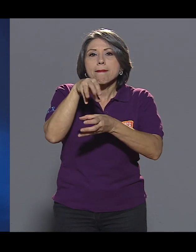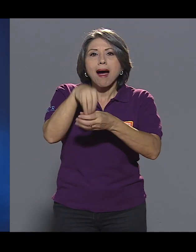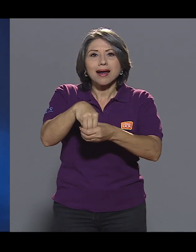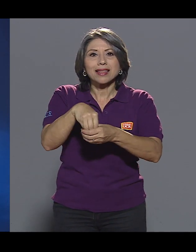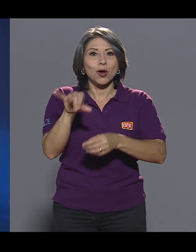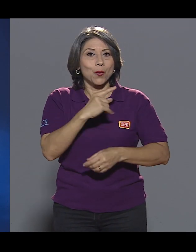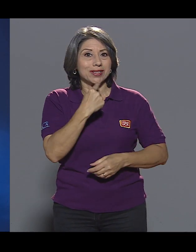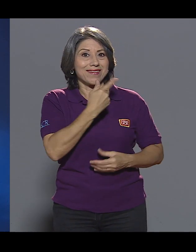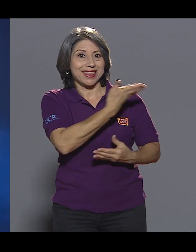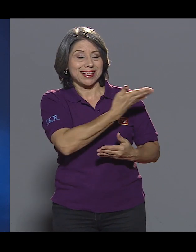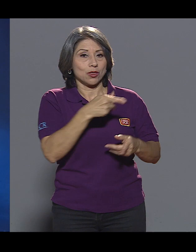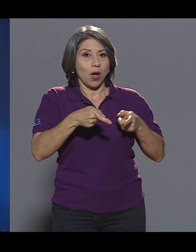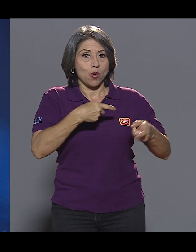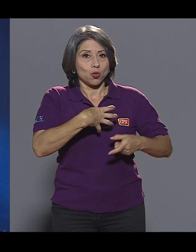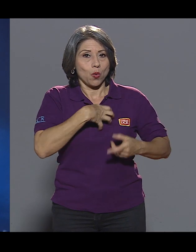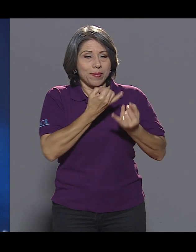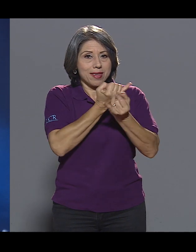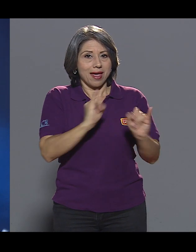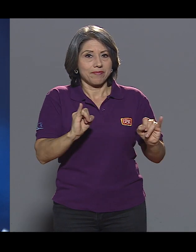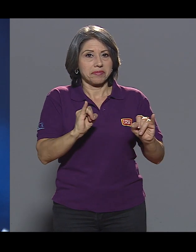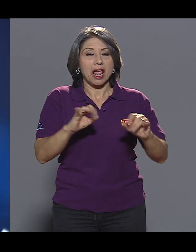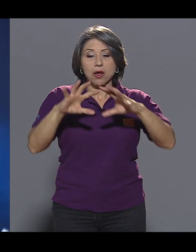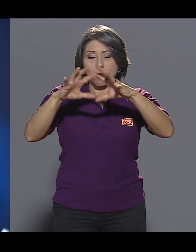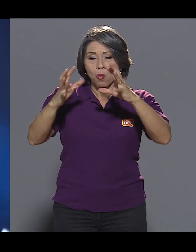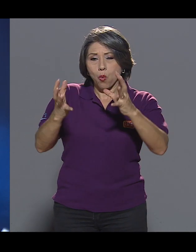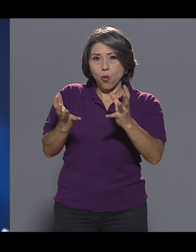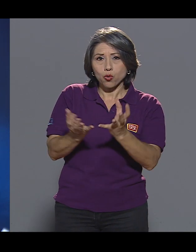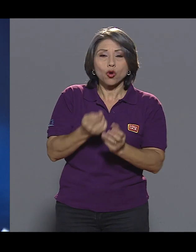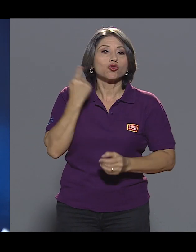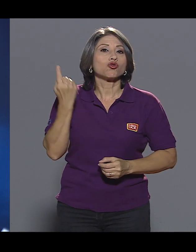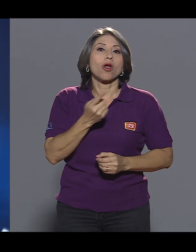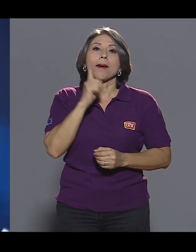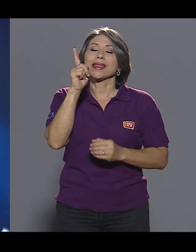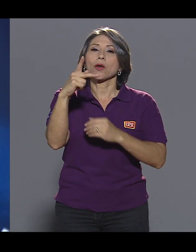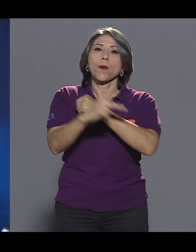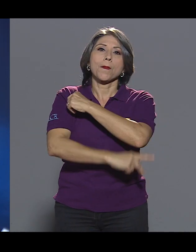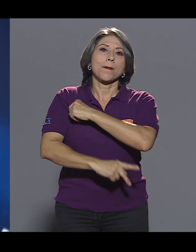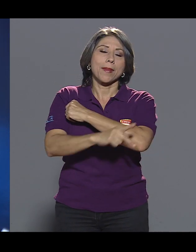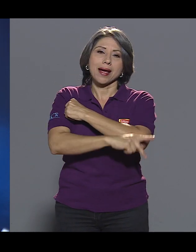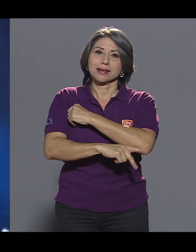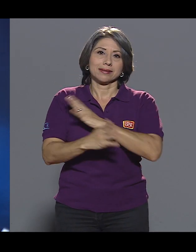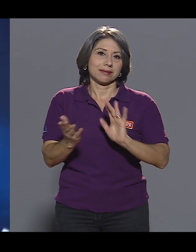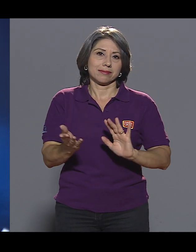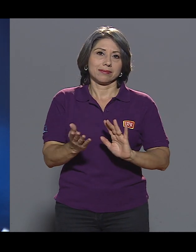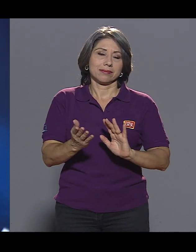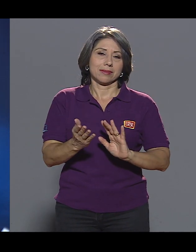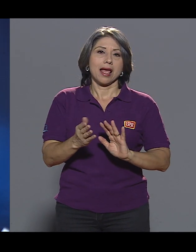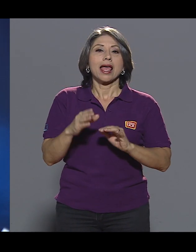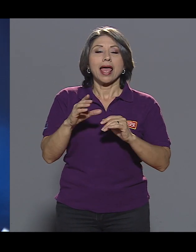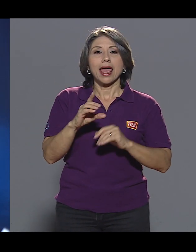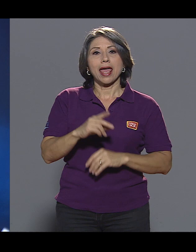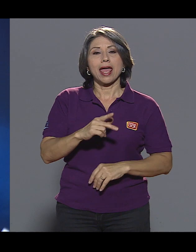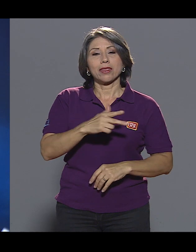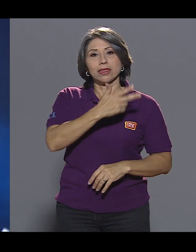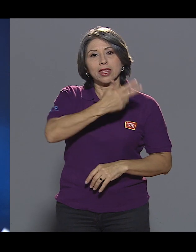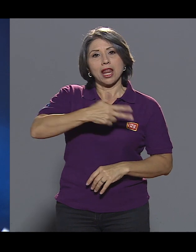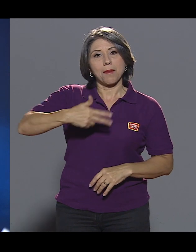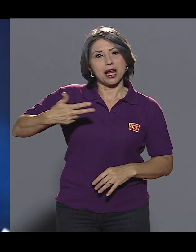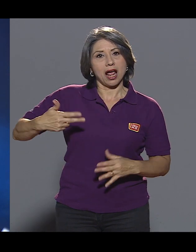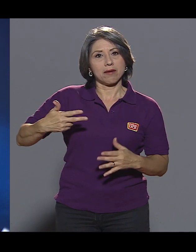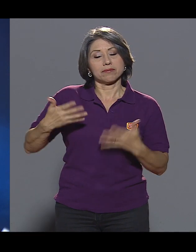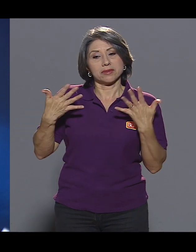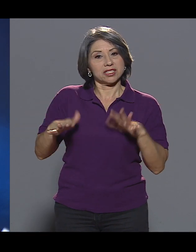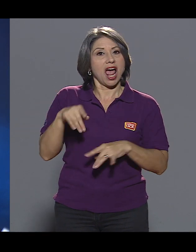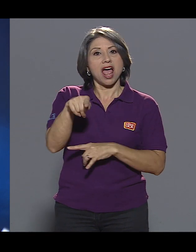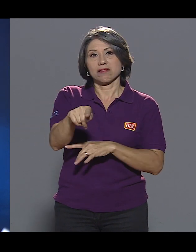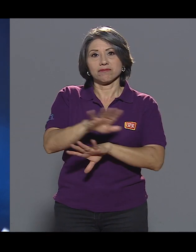estabas comentando sobre la autonomía. A nivel mundial, solamente en Dinamarca es donde ya está y